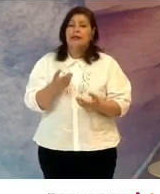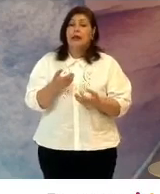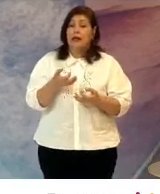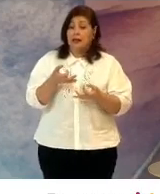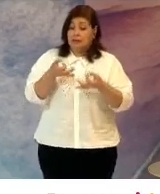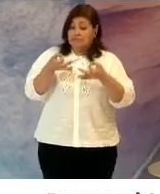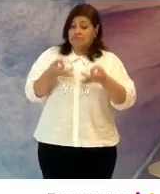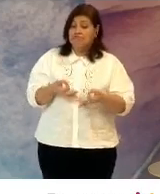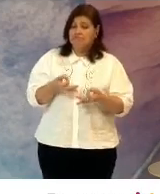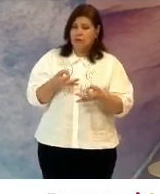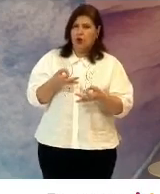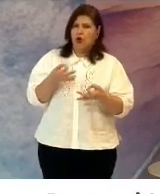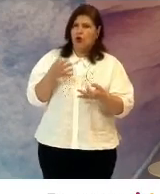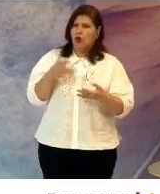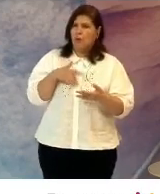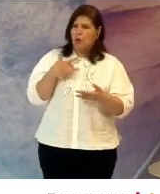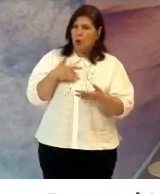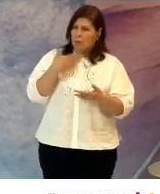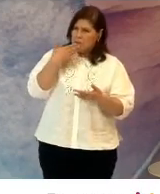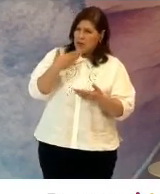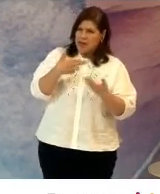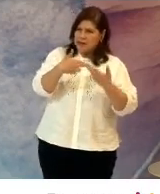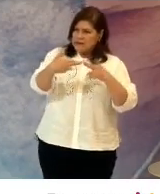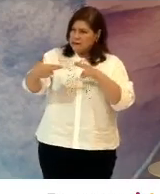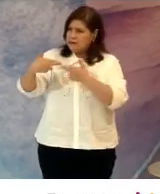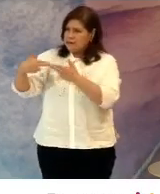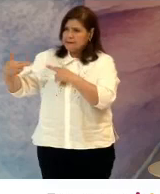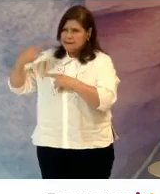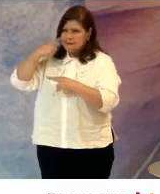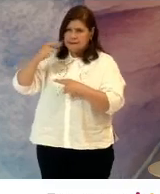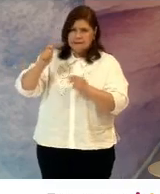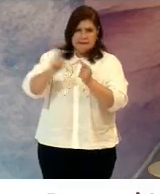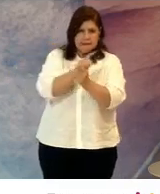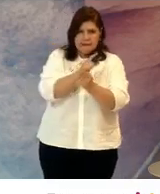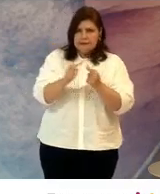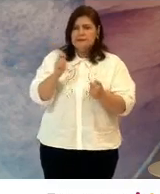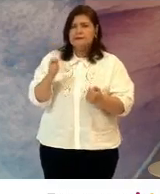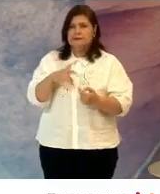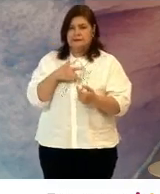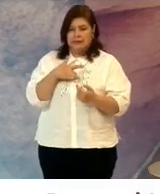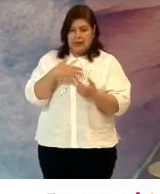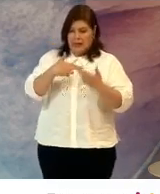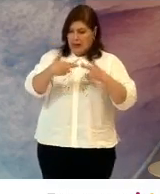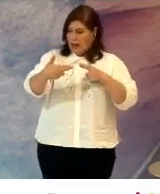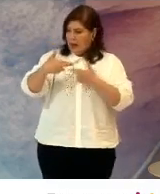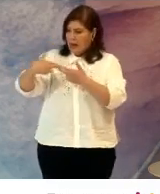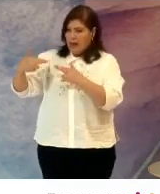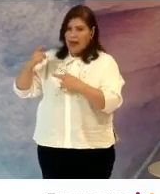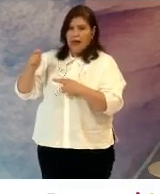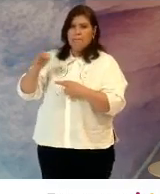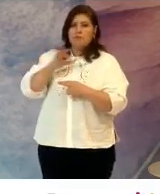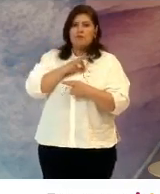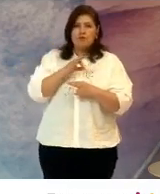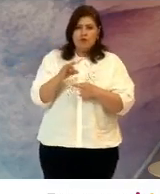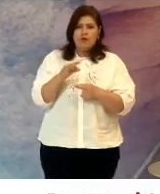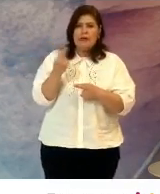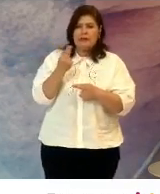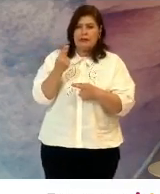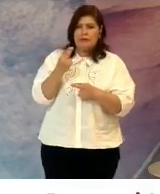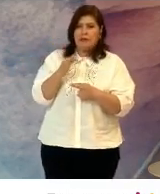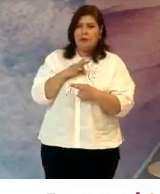calidad de nuestras relaciones y hacer que nuestras relaciones cambien de extractivas